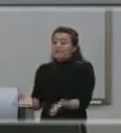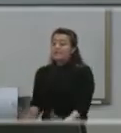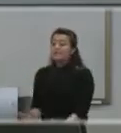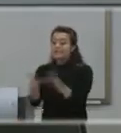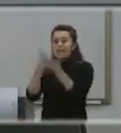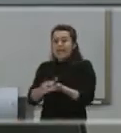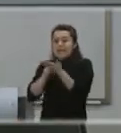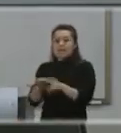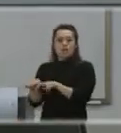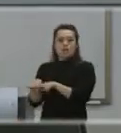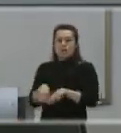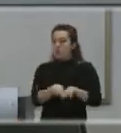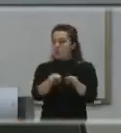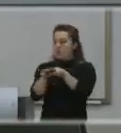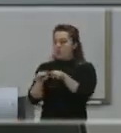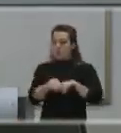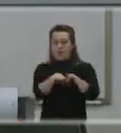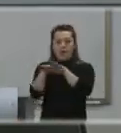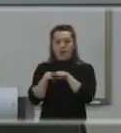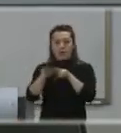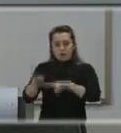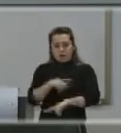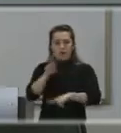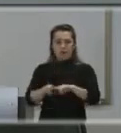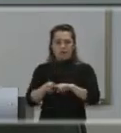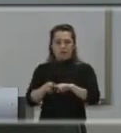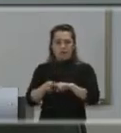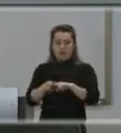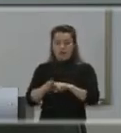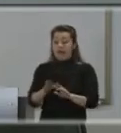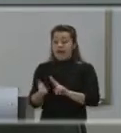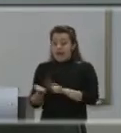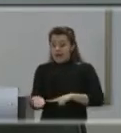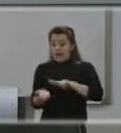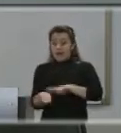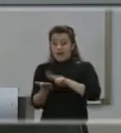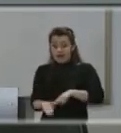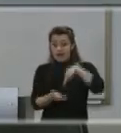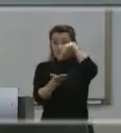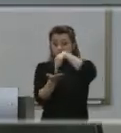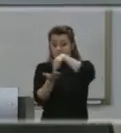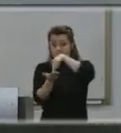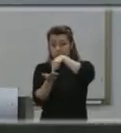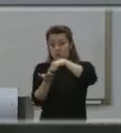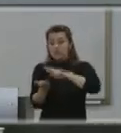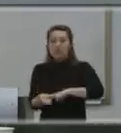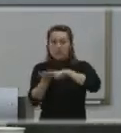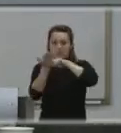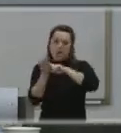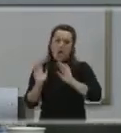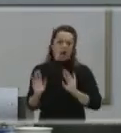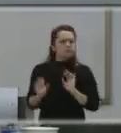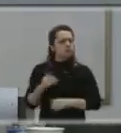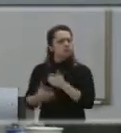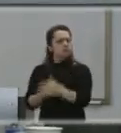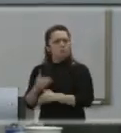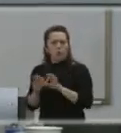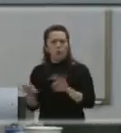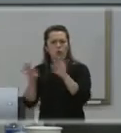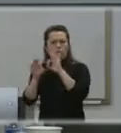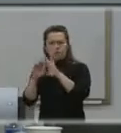personas, ¿sí? Obviamente, la habilitación y la rehabilitación son procesos muy importantes para lograr la inclusión social y el desarrollo